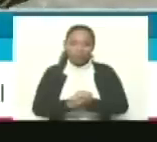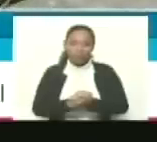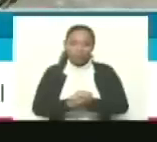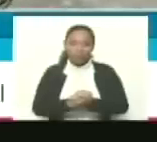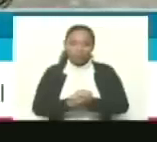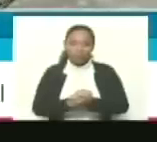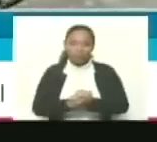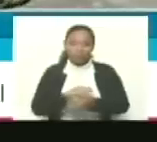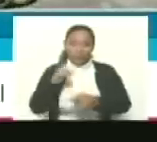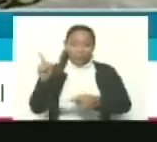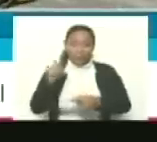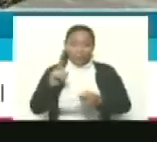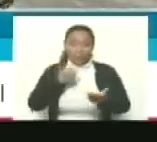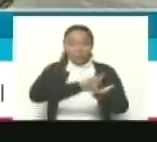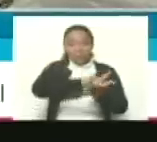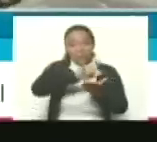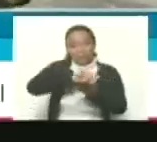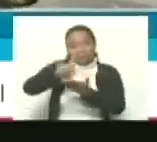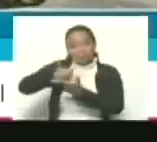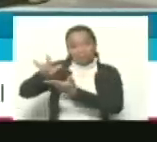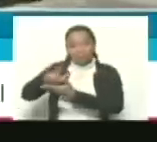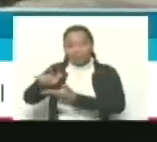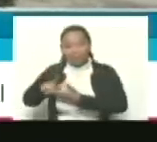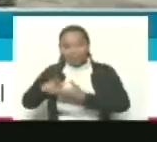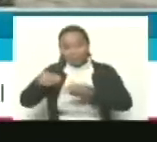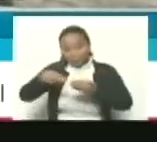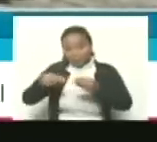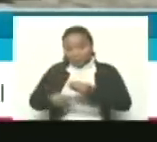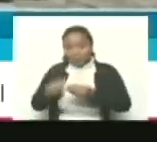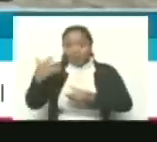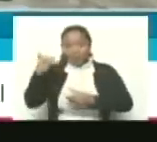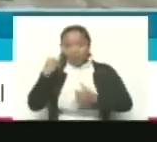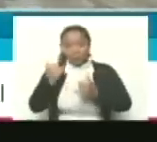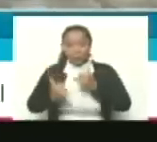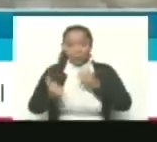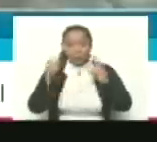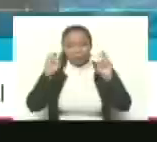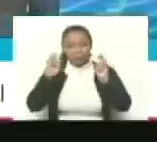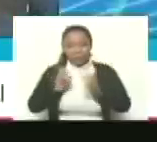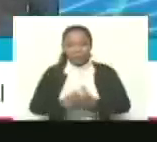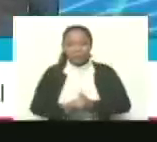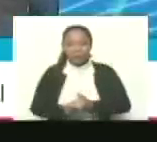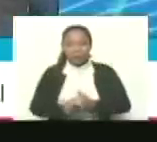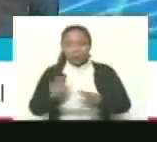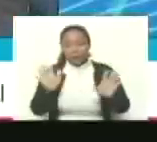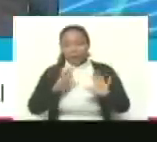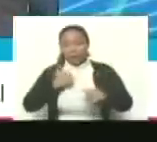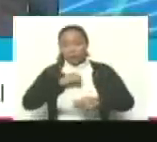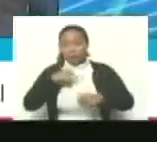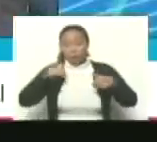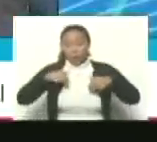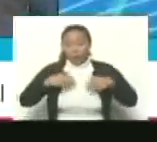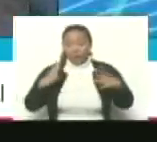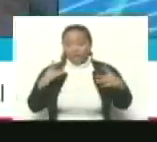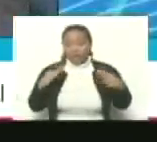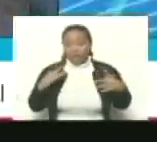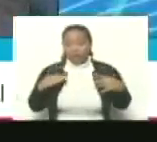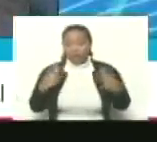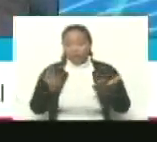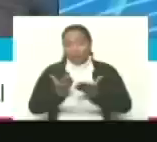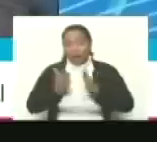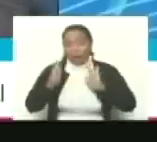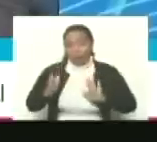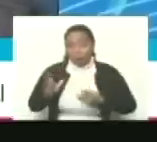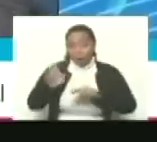tiene de una vez el boleto para subir al teleférico en la última estación. Bueno, estamos en temporada ya de vacaciones escolares, mucha